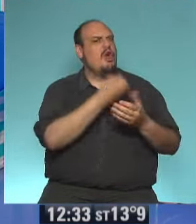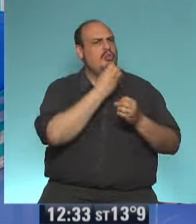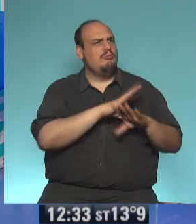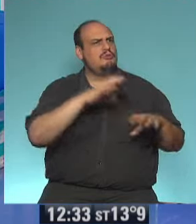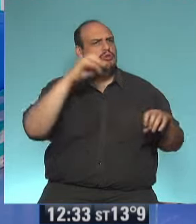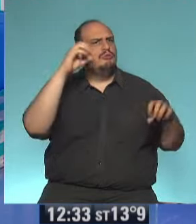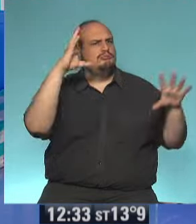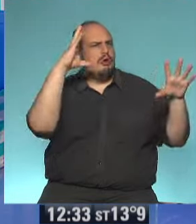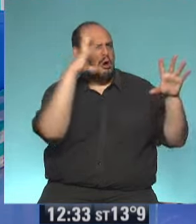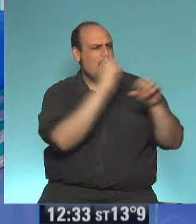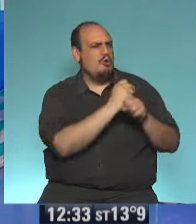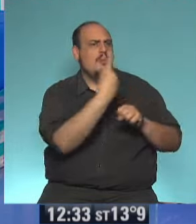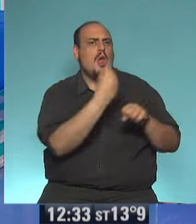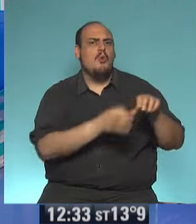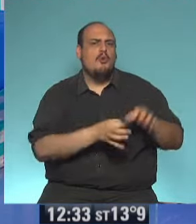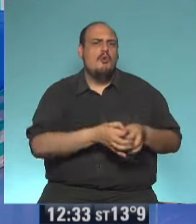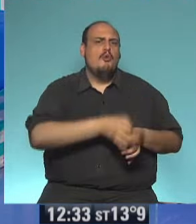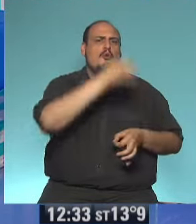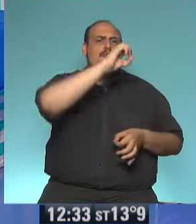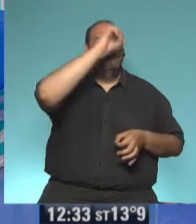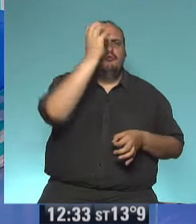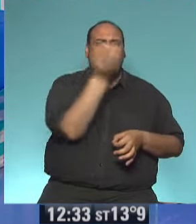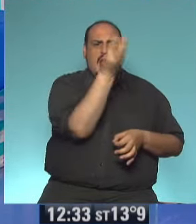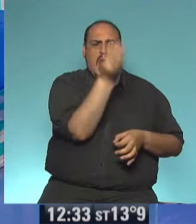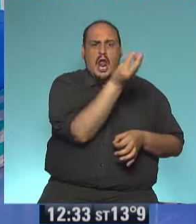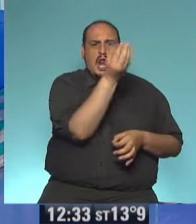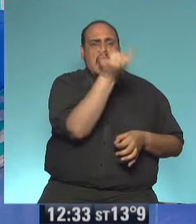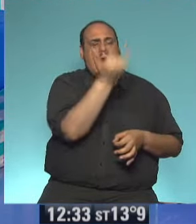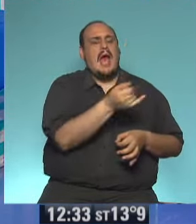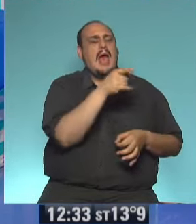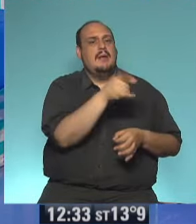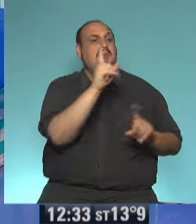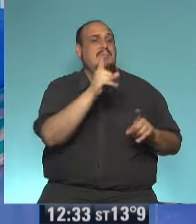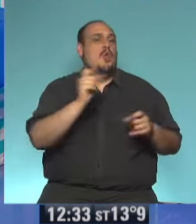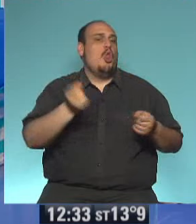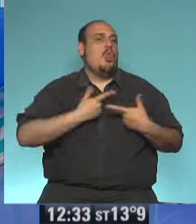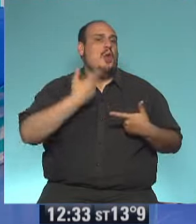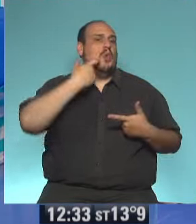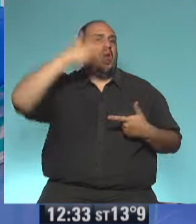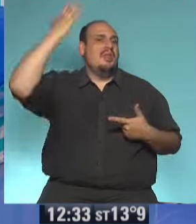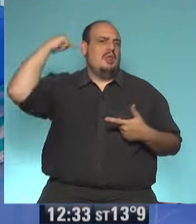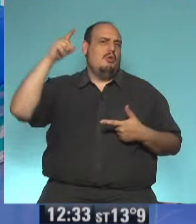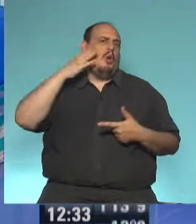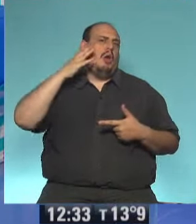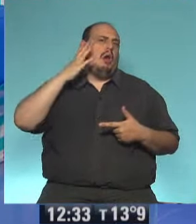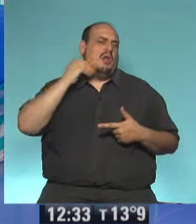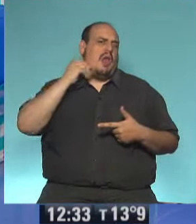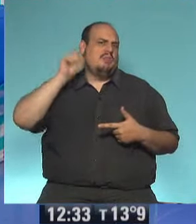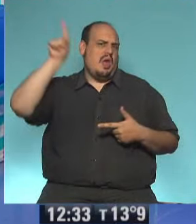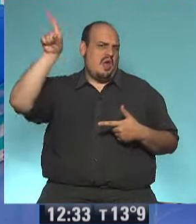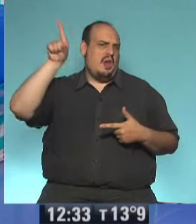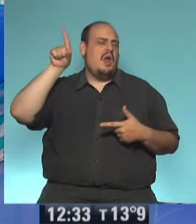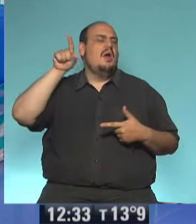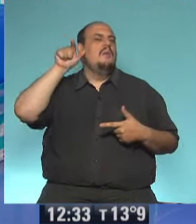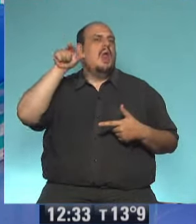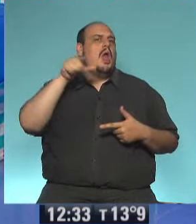luz, pero tiene un farol antiguo que trajeron los antiguos dueños cuando estuvieron en Oxford. Y es hermoso el